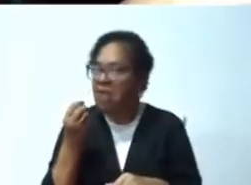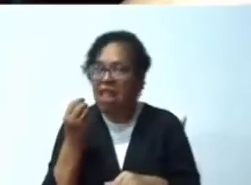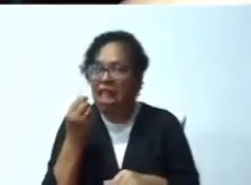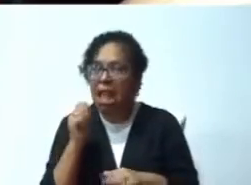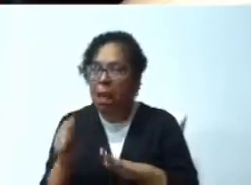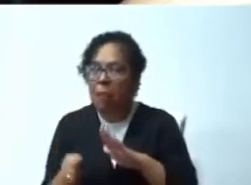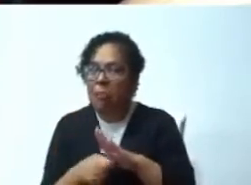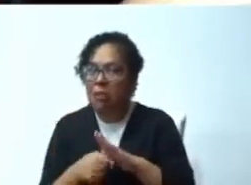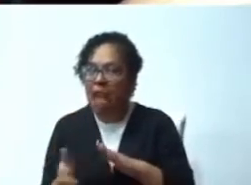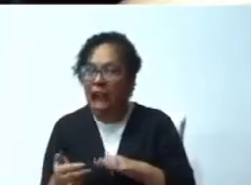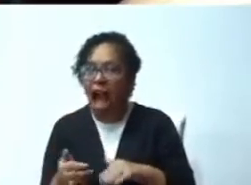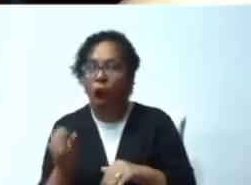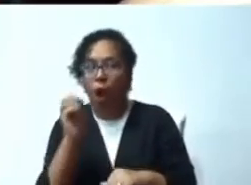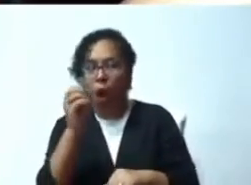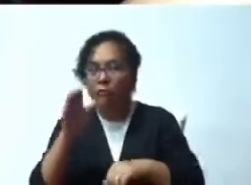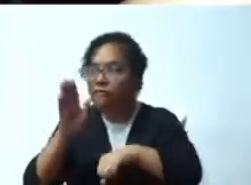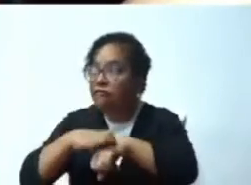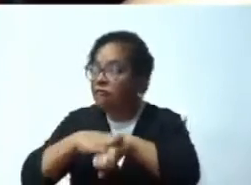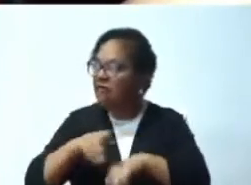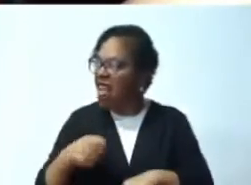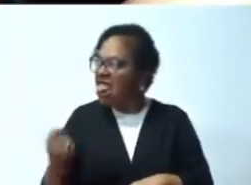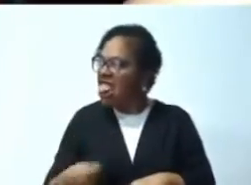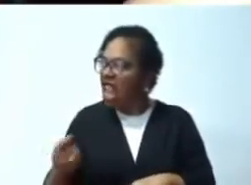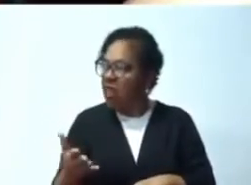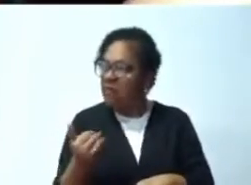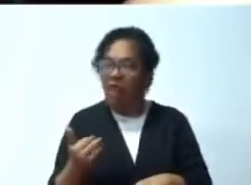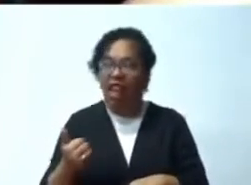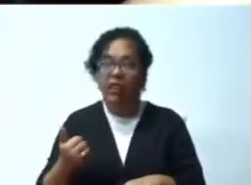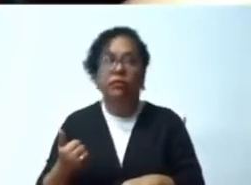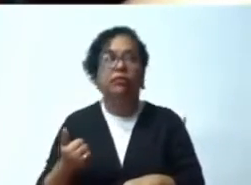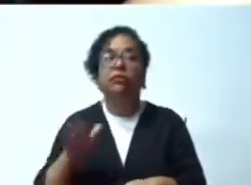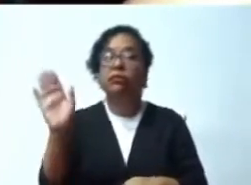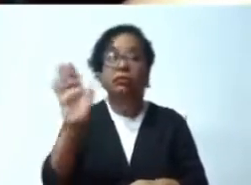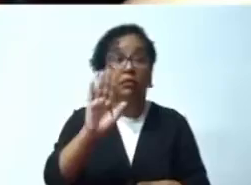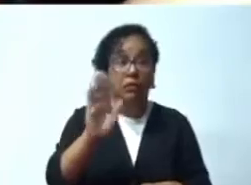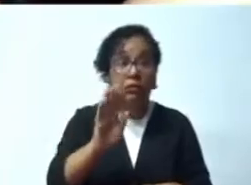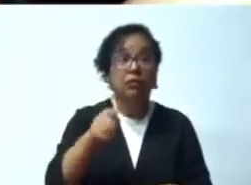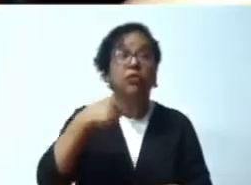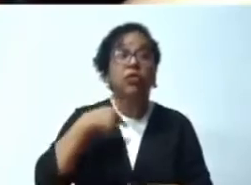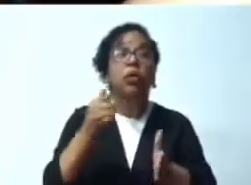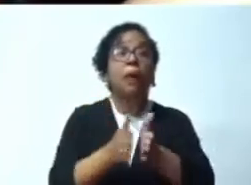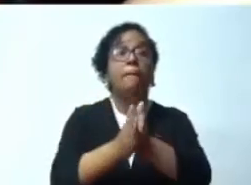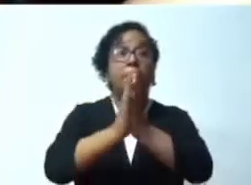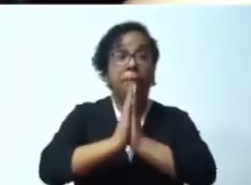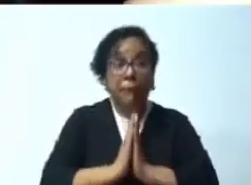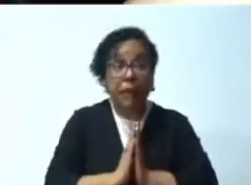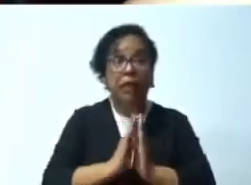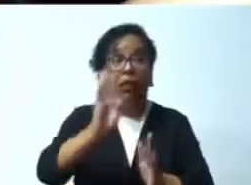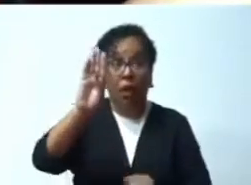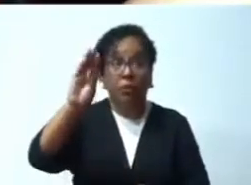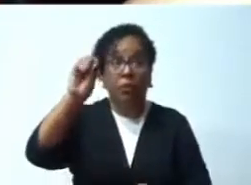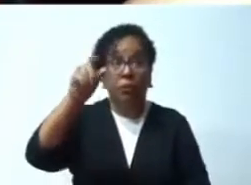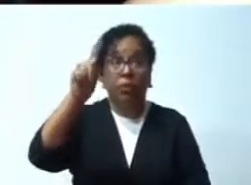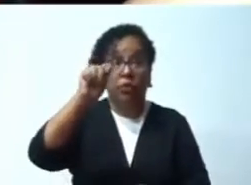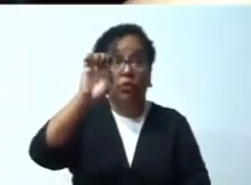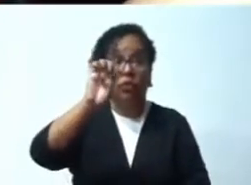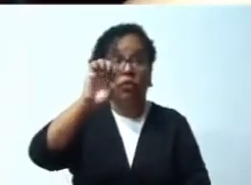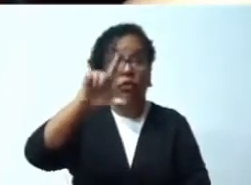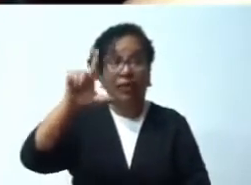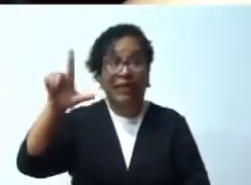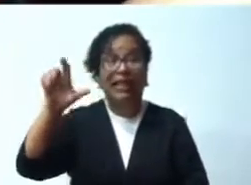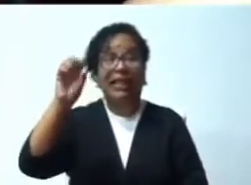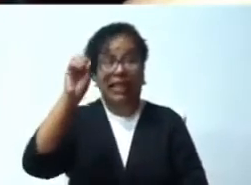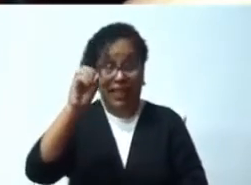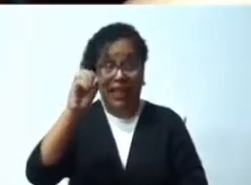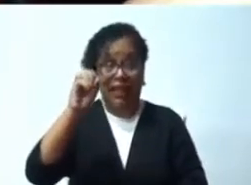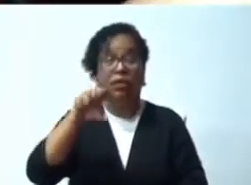seguir mandando tigres. Yo le pido a Botello, que es el presidente de la Comisión de Deporte, a los honorables diputados compañeros, que